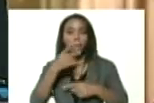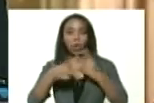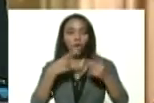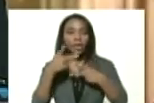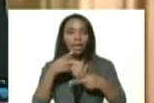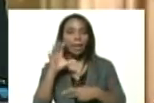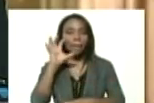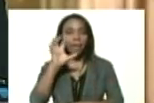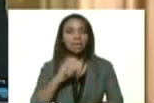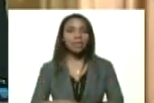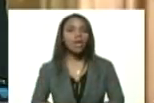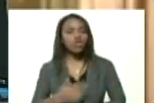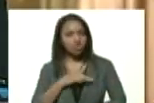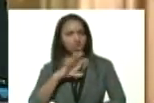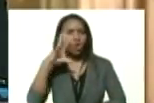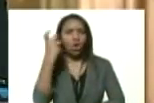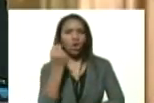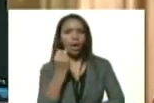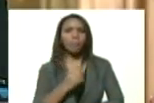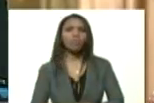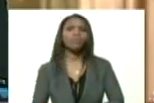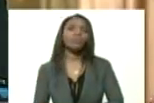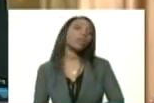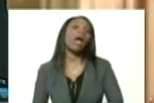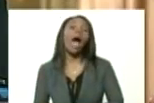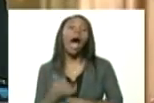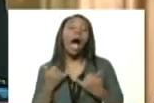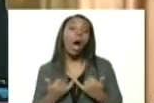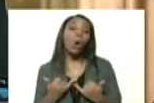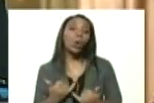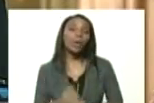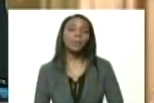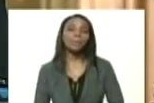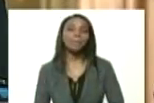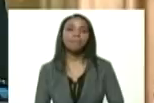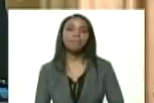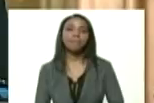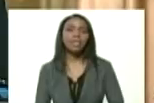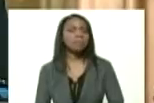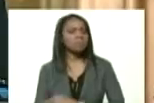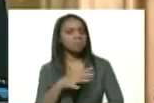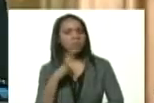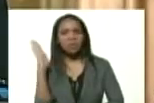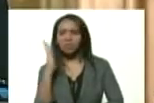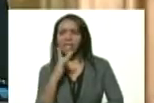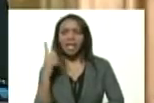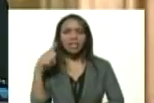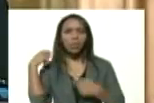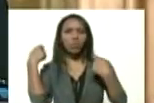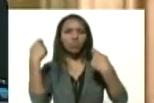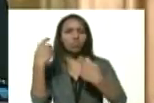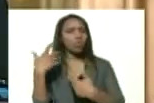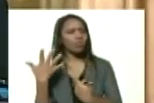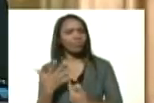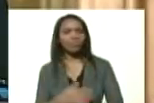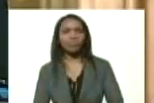lo vamos a lograr ahora de donde venía toda esta campaña